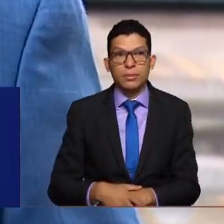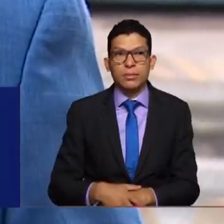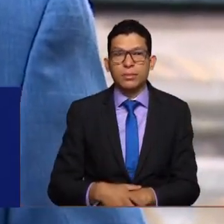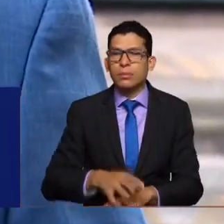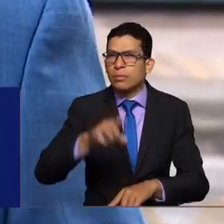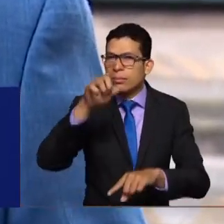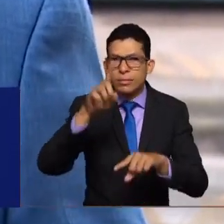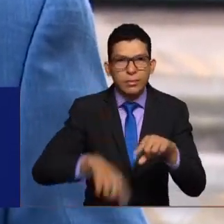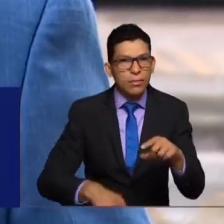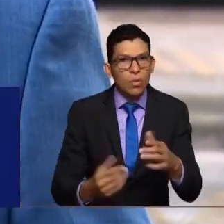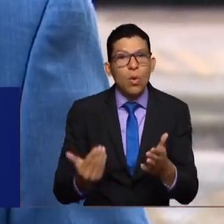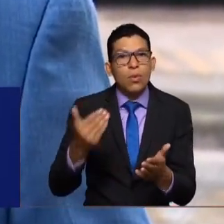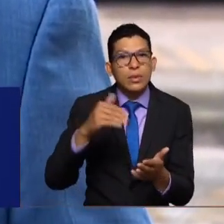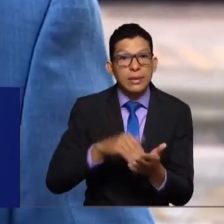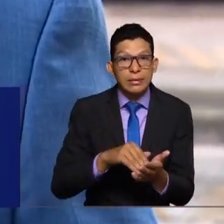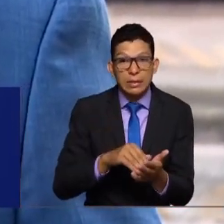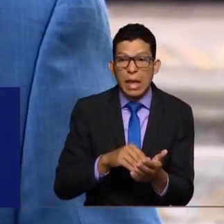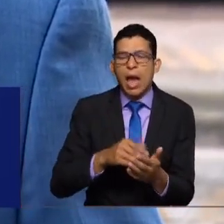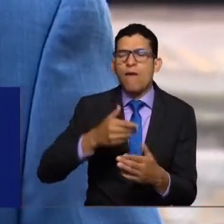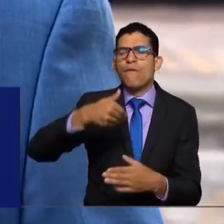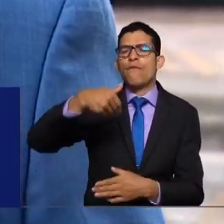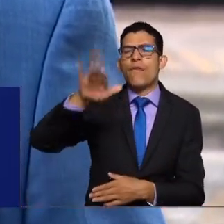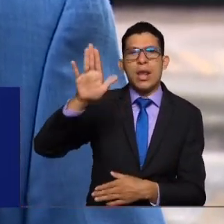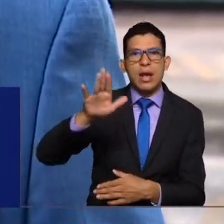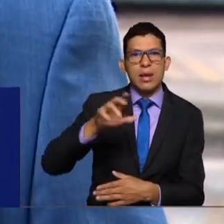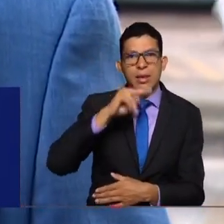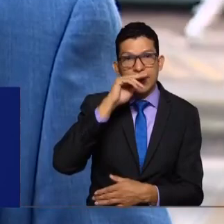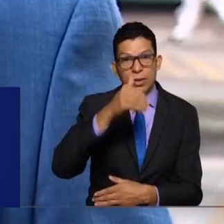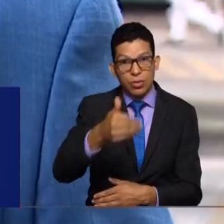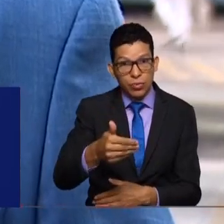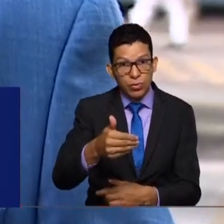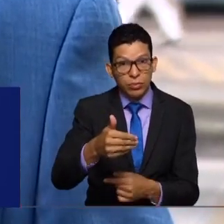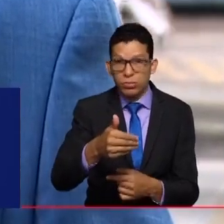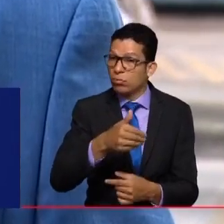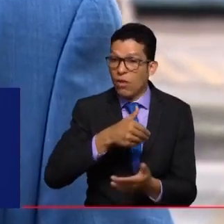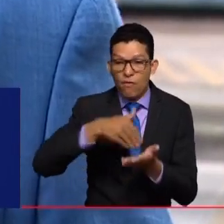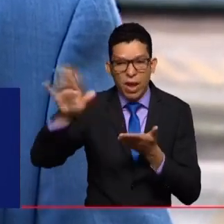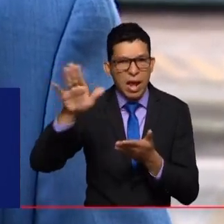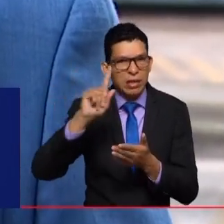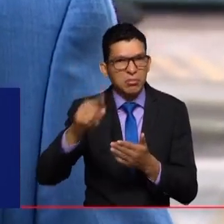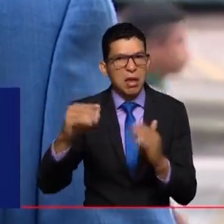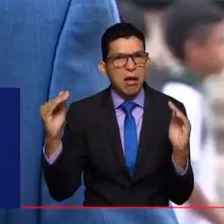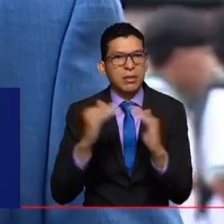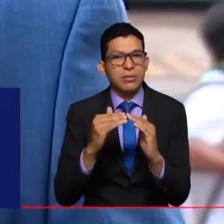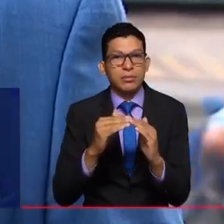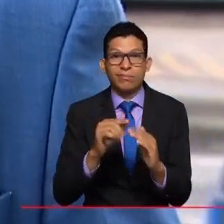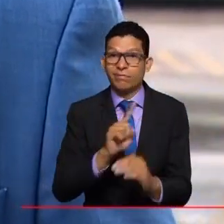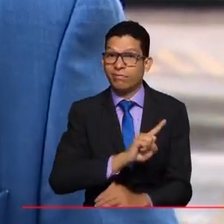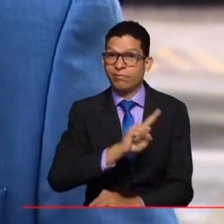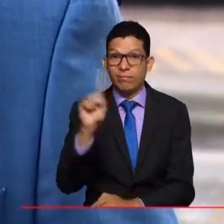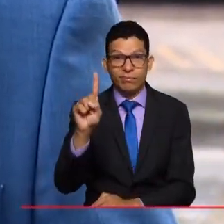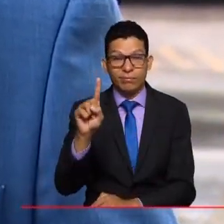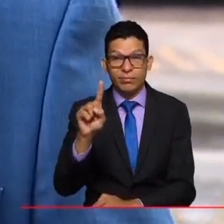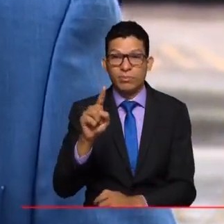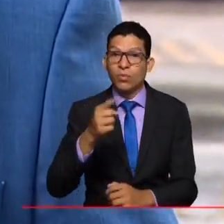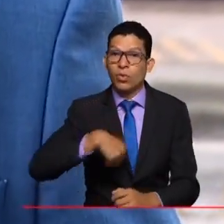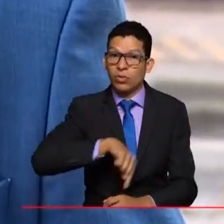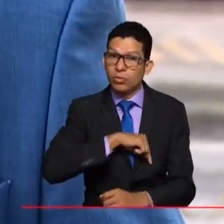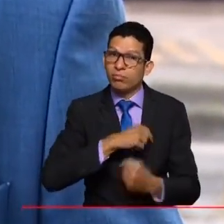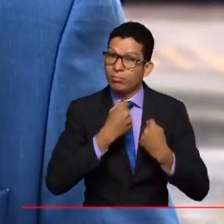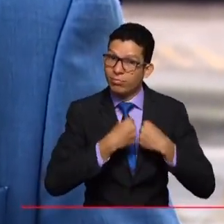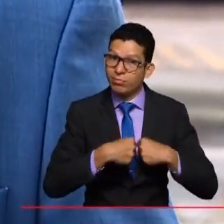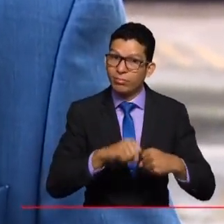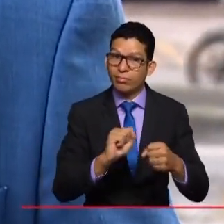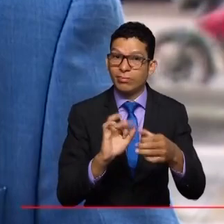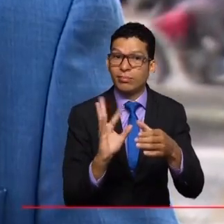se puede devolver ningún niño no se puede regresar a la casa ningún niño porque nosotros hacemos esto un esfuerzo por la inclusión porque